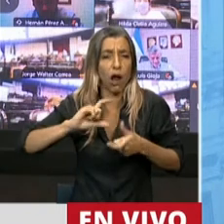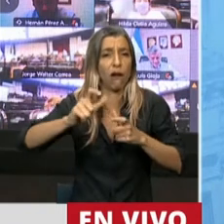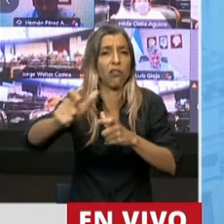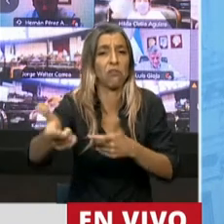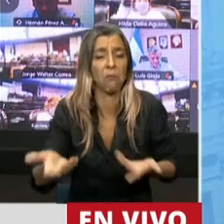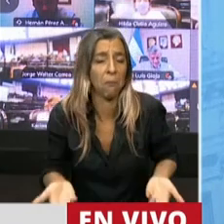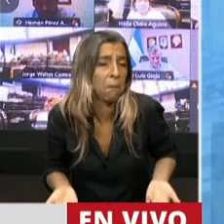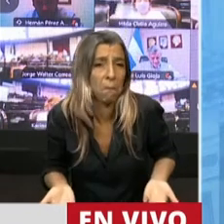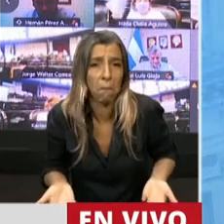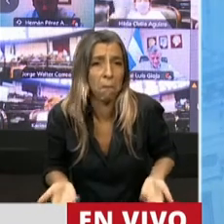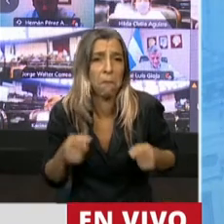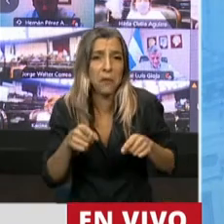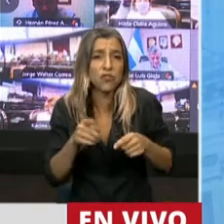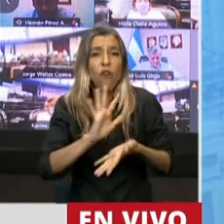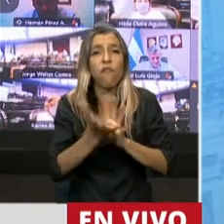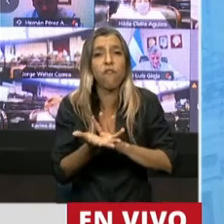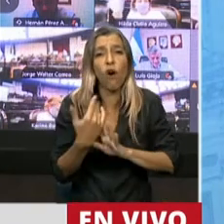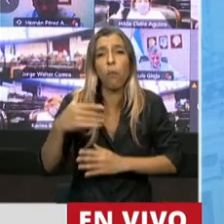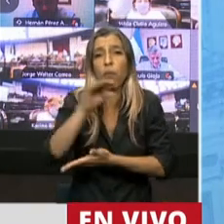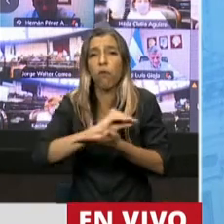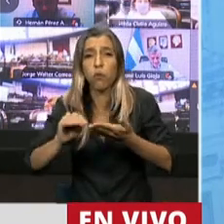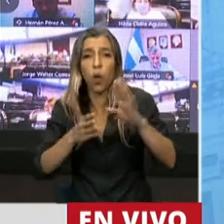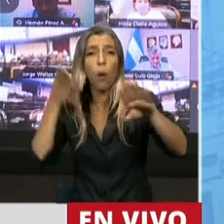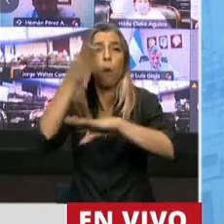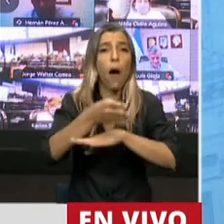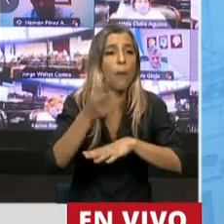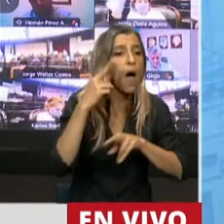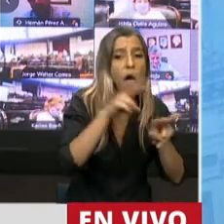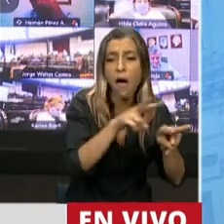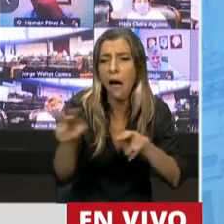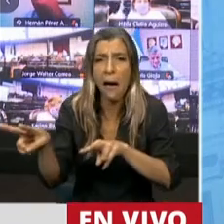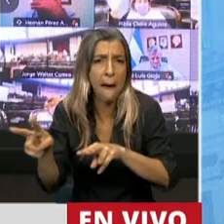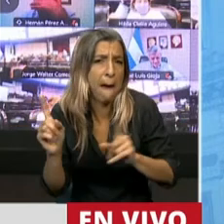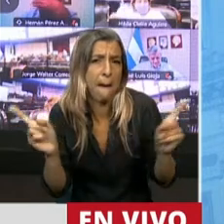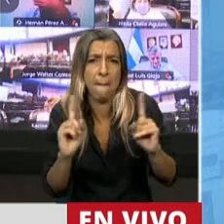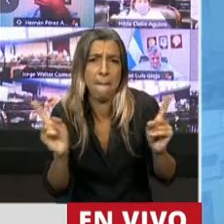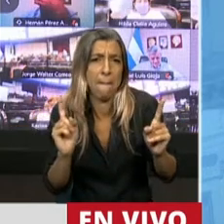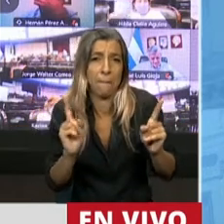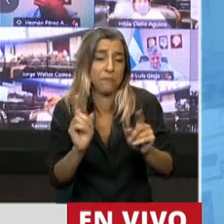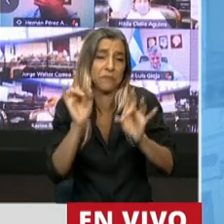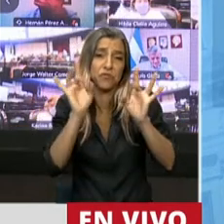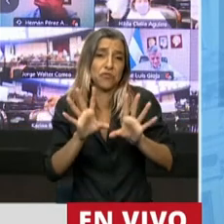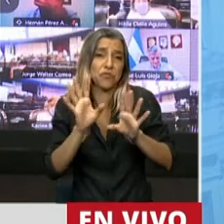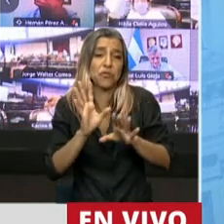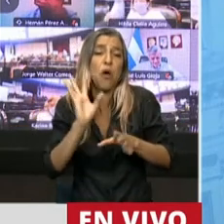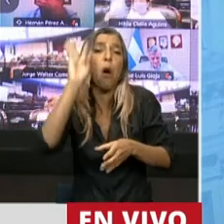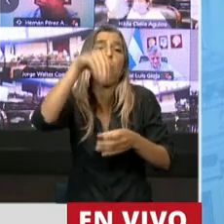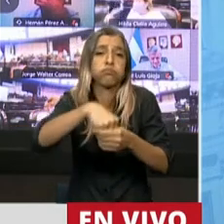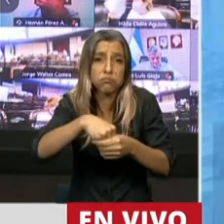gente no la va a mirar. Van a reunirse con, en todo caso, los sectores, las fuerzas vivas de cada provincia o de